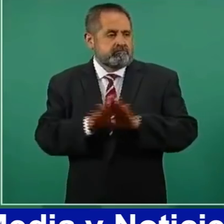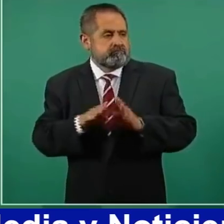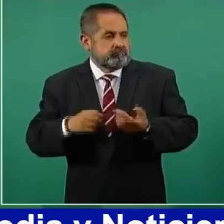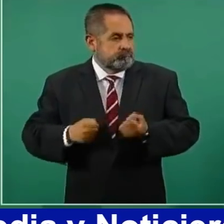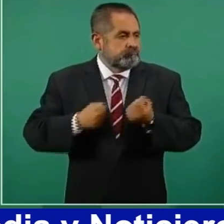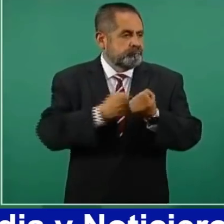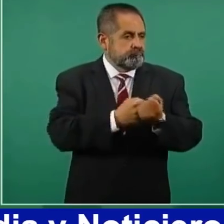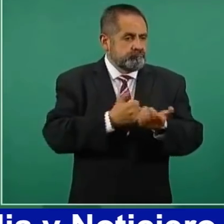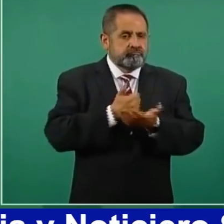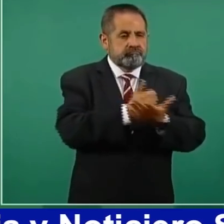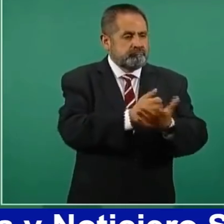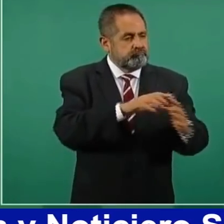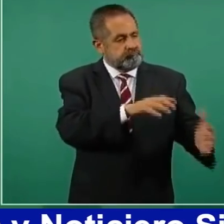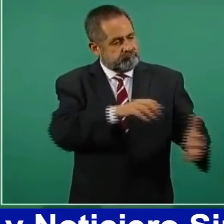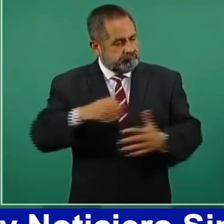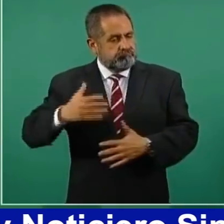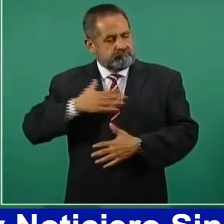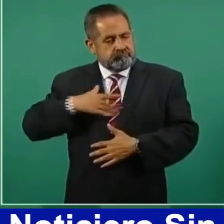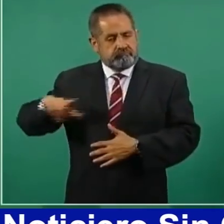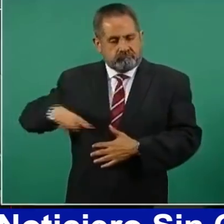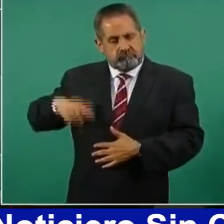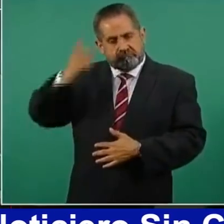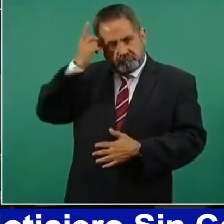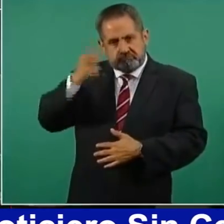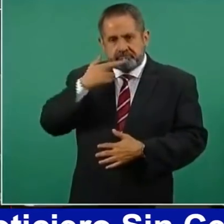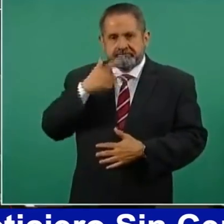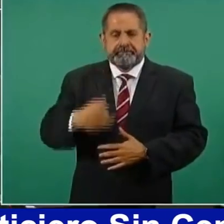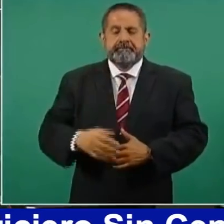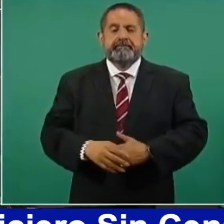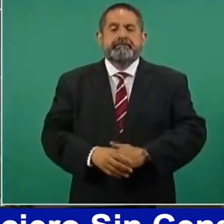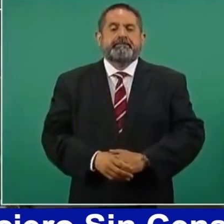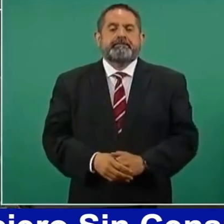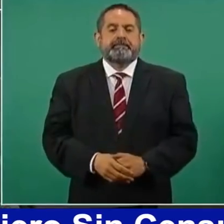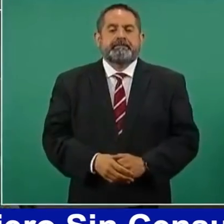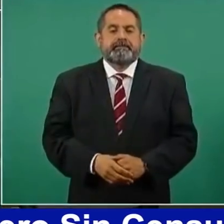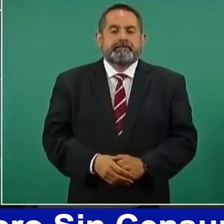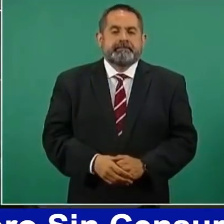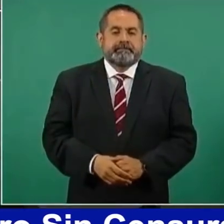lo público en servicio de la nación.